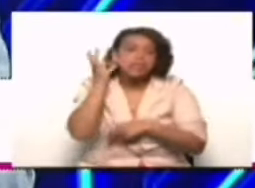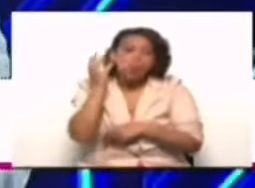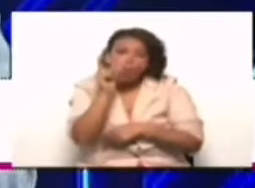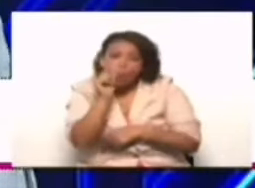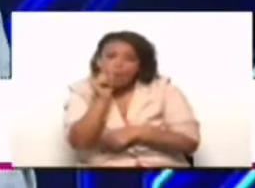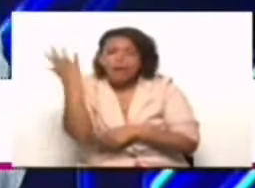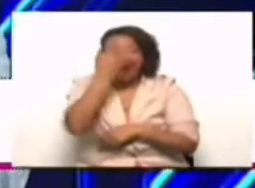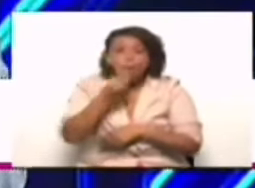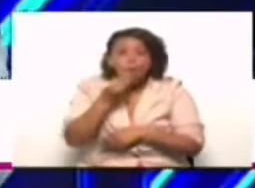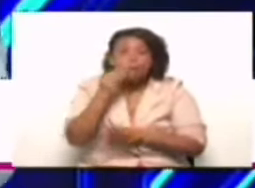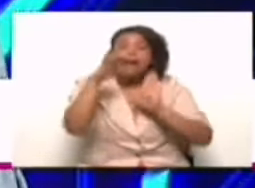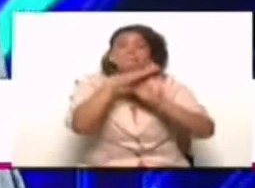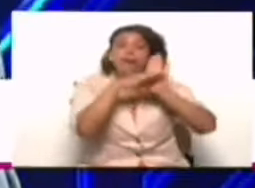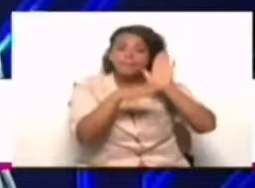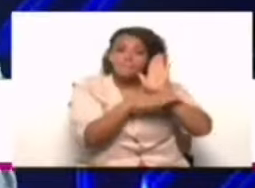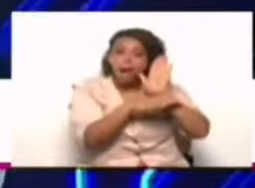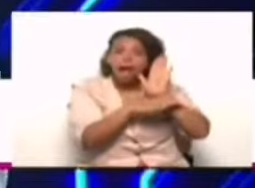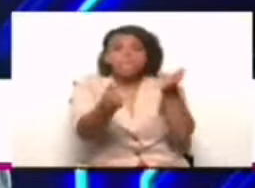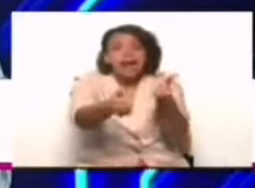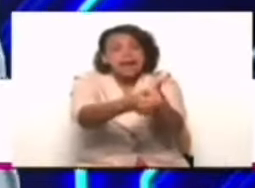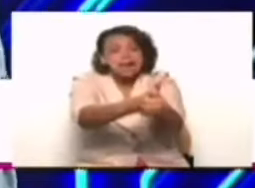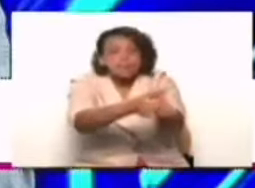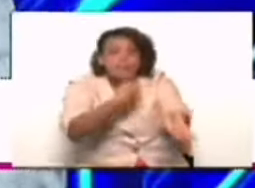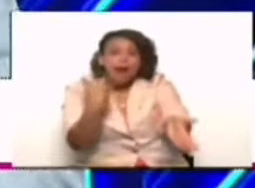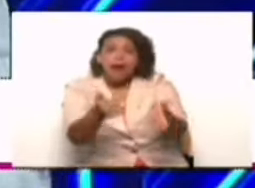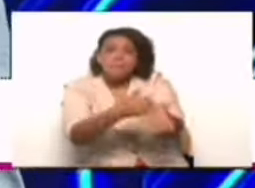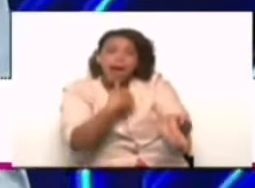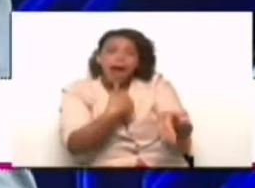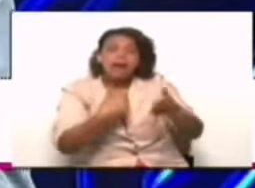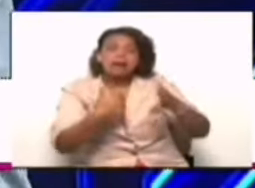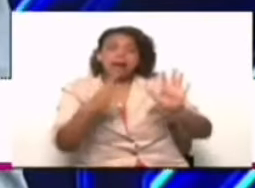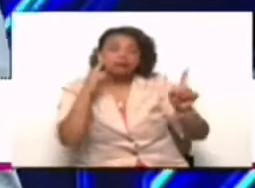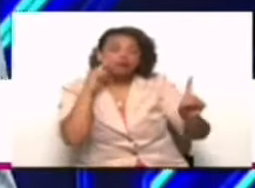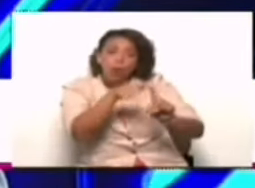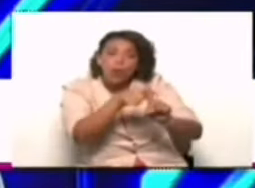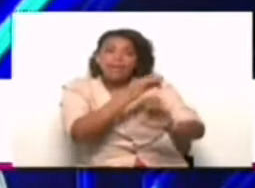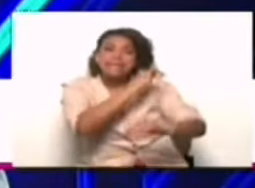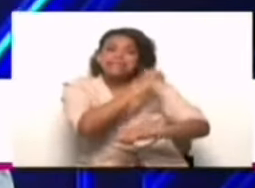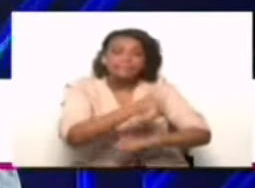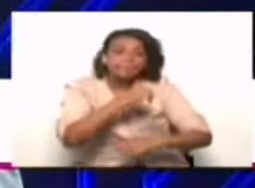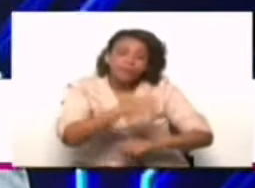vida, tomará las medidas más severas sobre esta red social de TikTok.